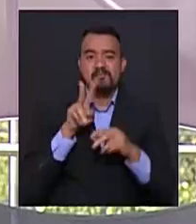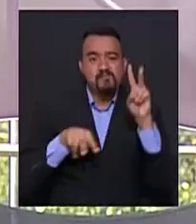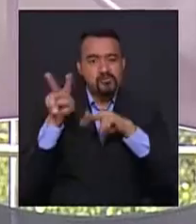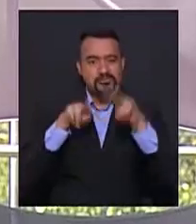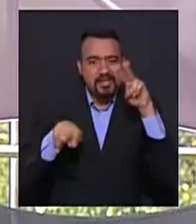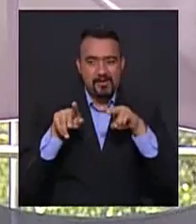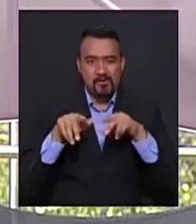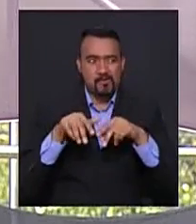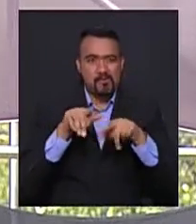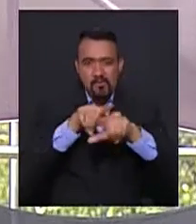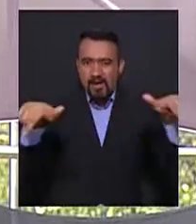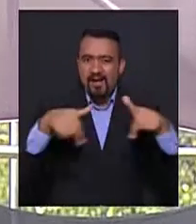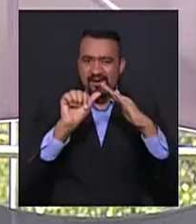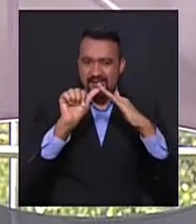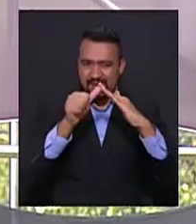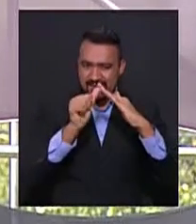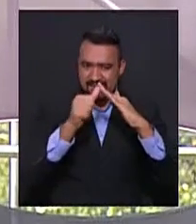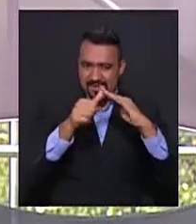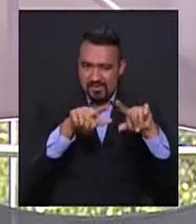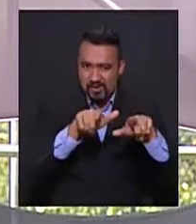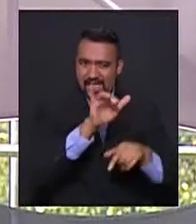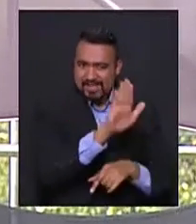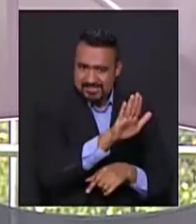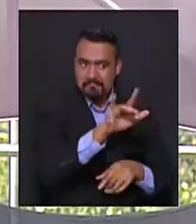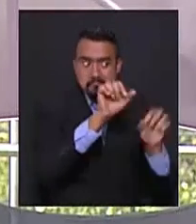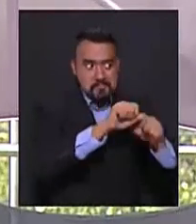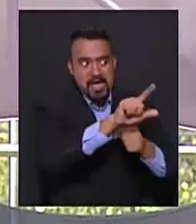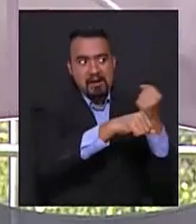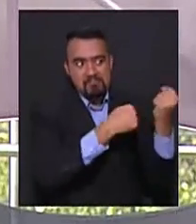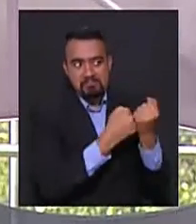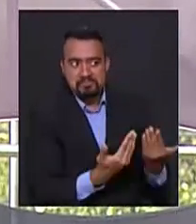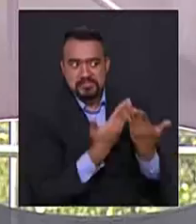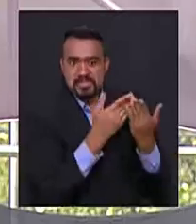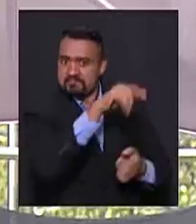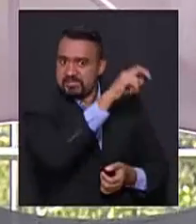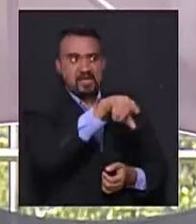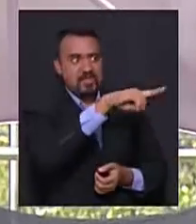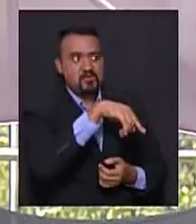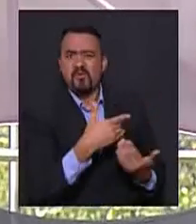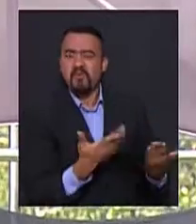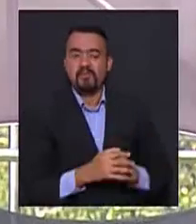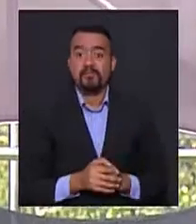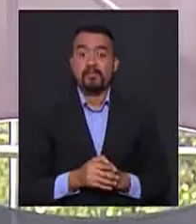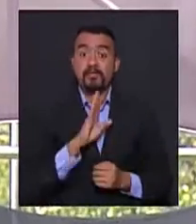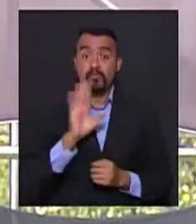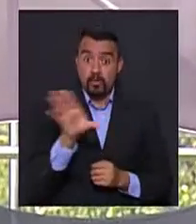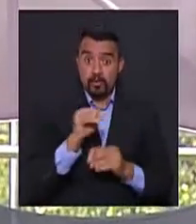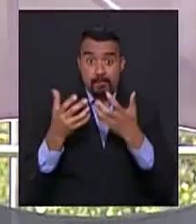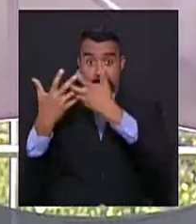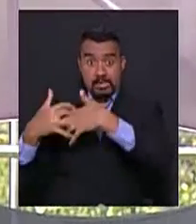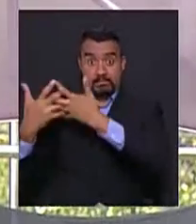Casa de la Memoria. Y hoy me complace mucho entonces anunciar que en compañía del sector